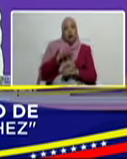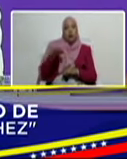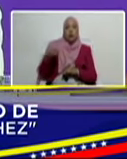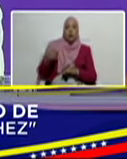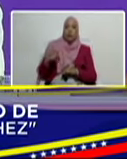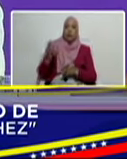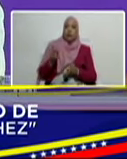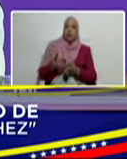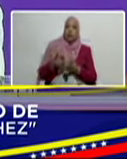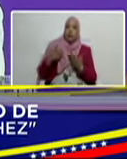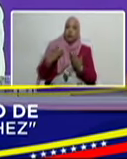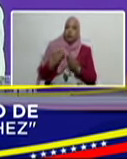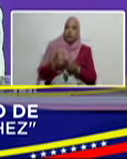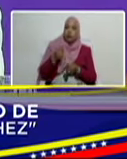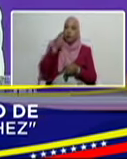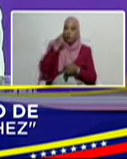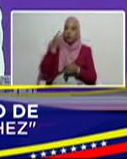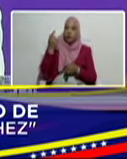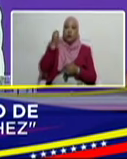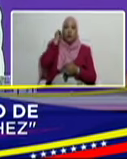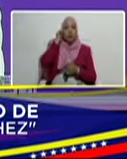ministras, compañeras,